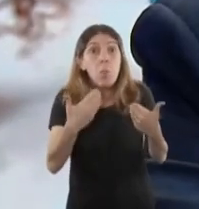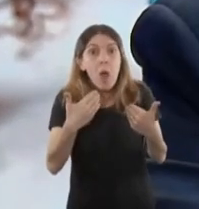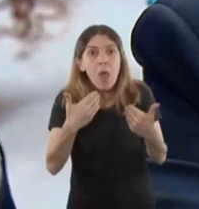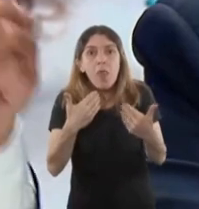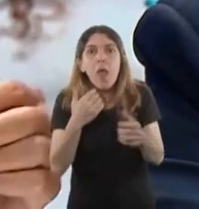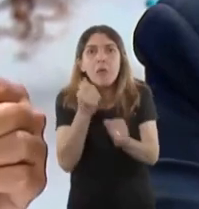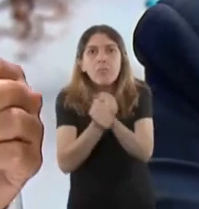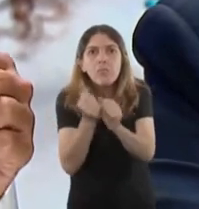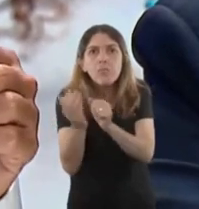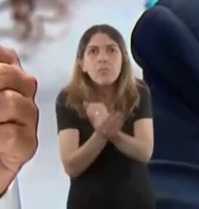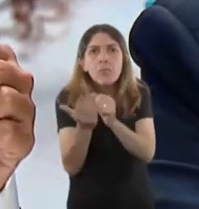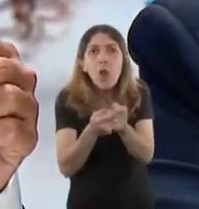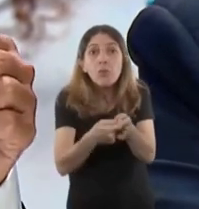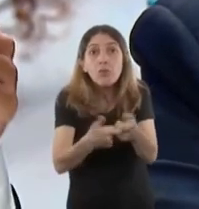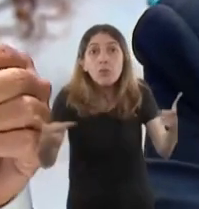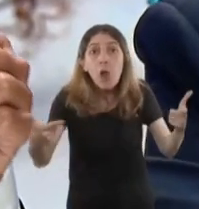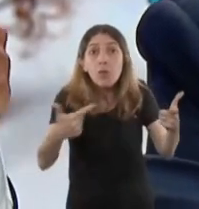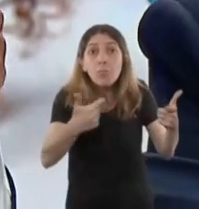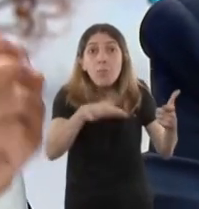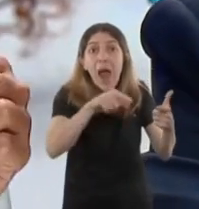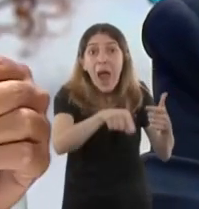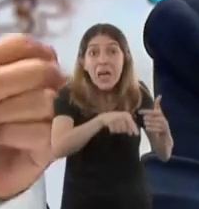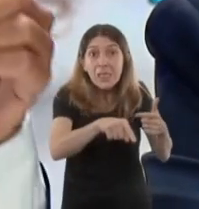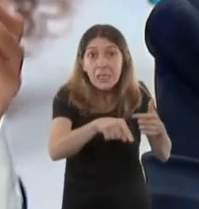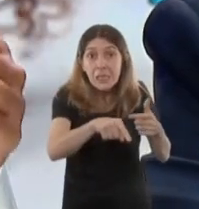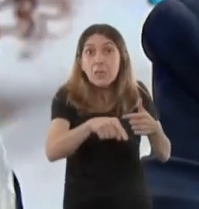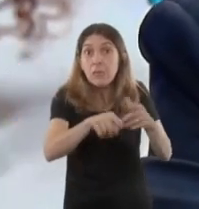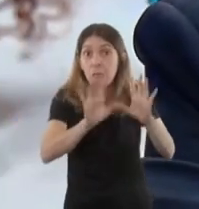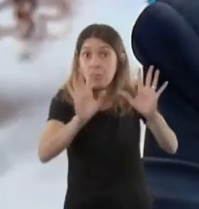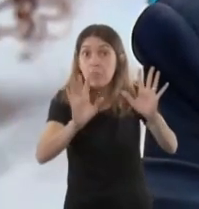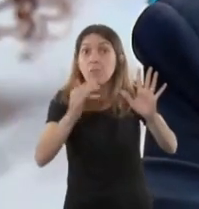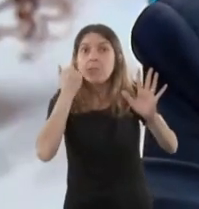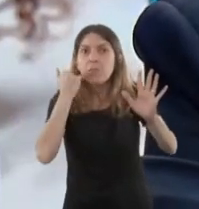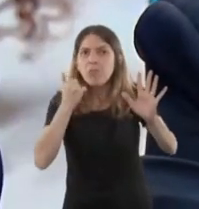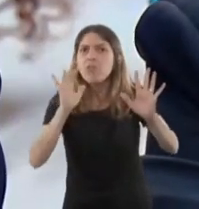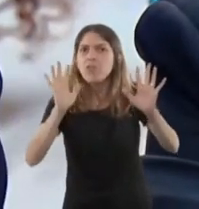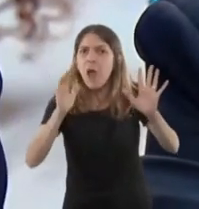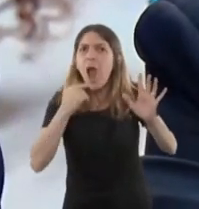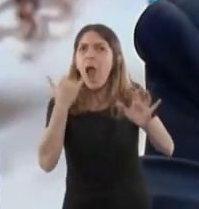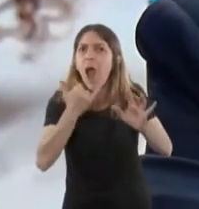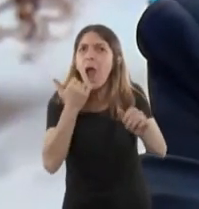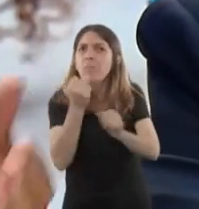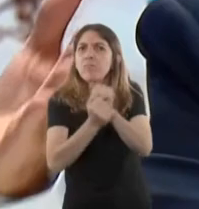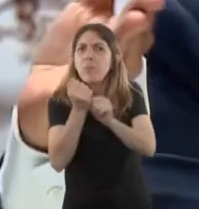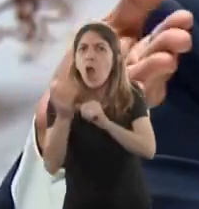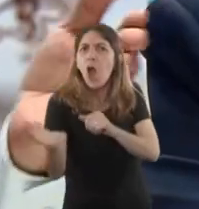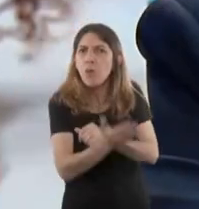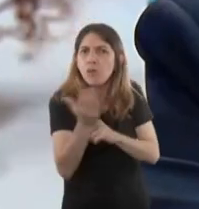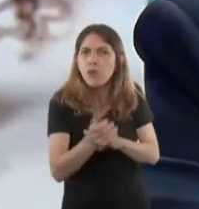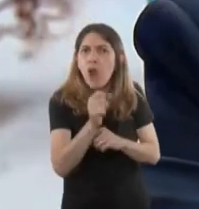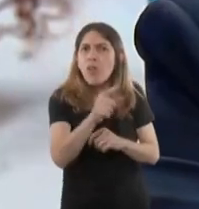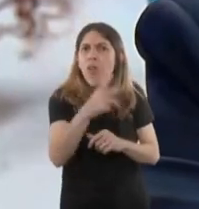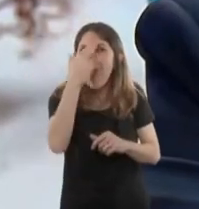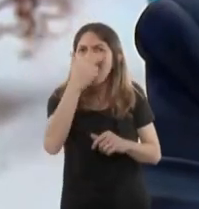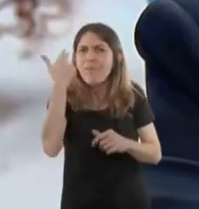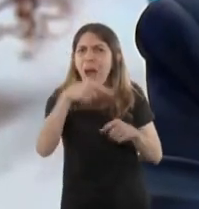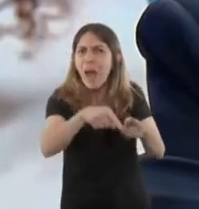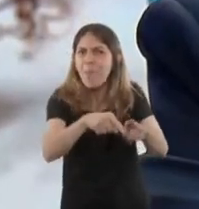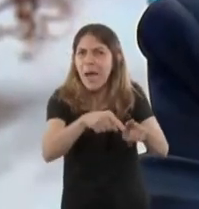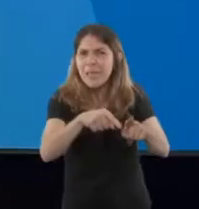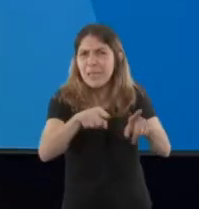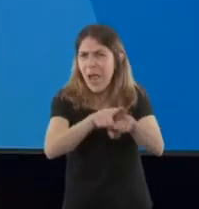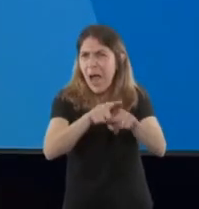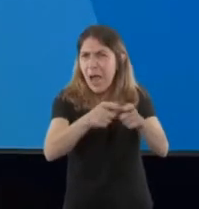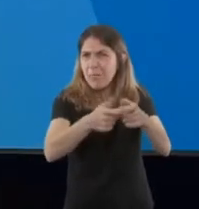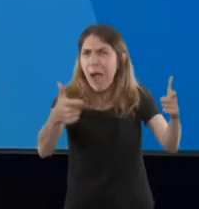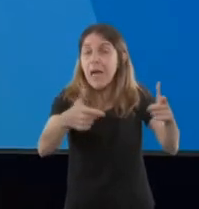producción y el valor de aquellos sectores que ya producen en el sector farmacéutico como describía matías sino